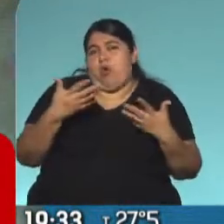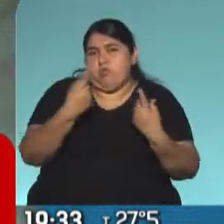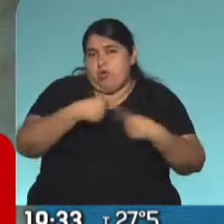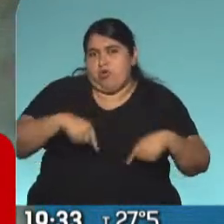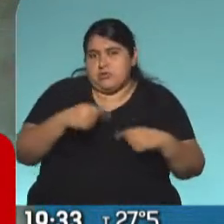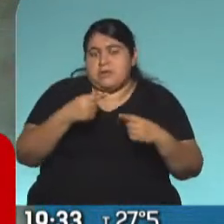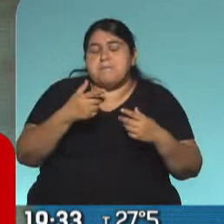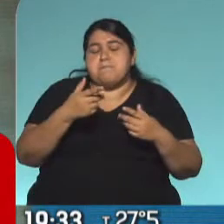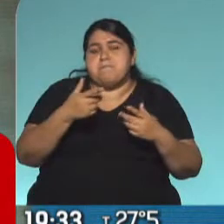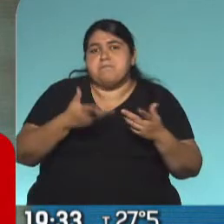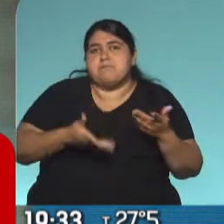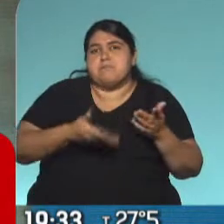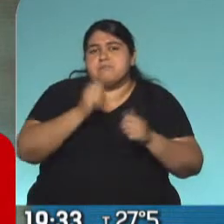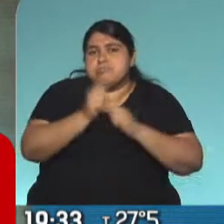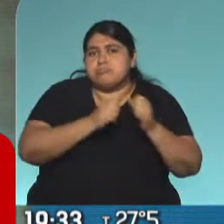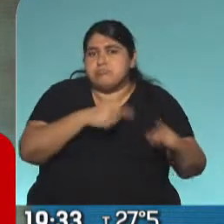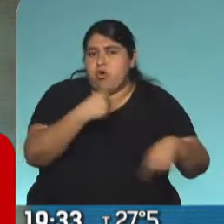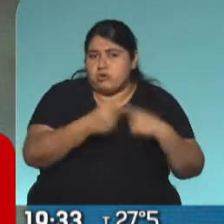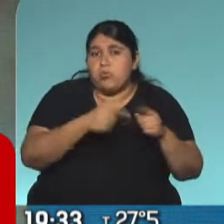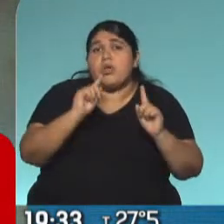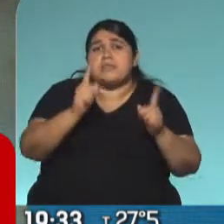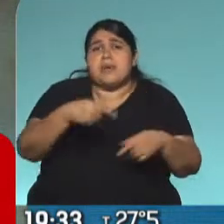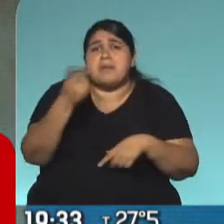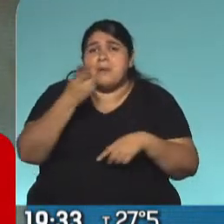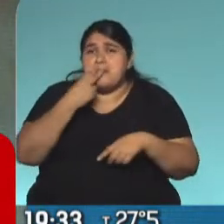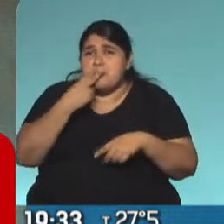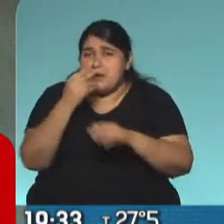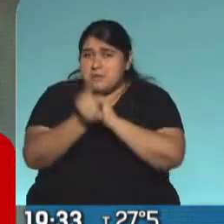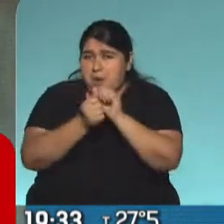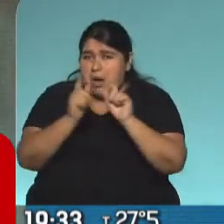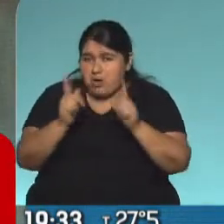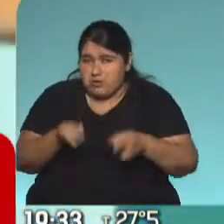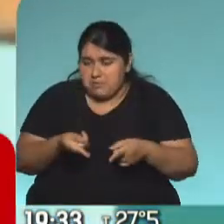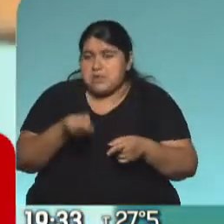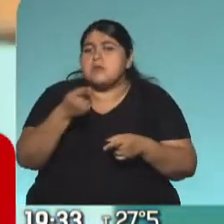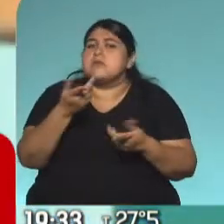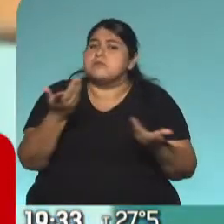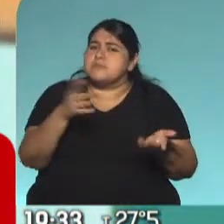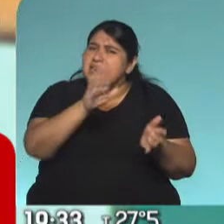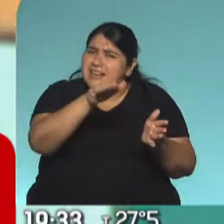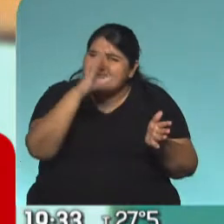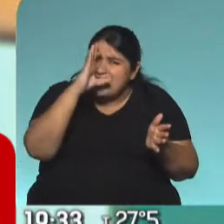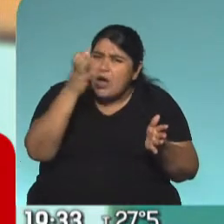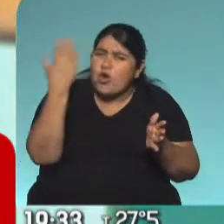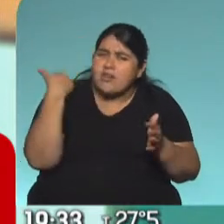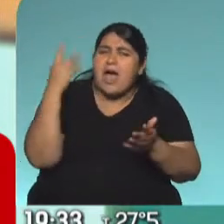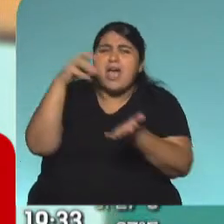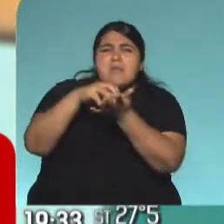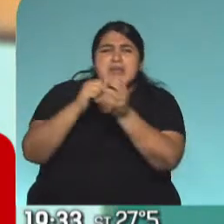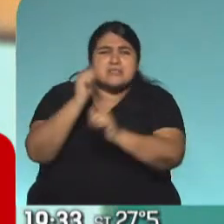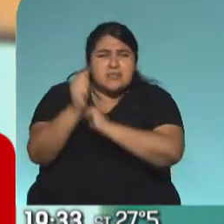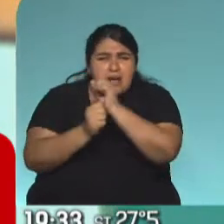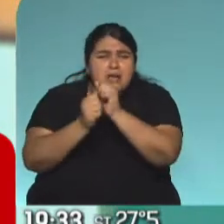ha dejado de producir. Y también con el tabaco. Ajá. La producción de tabaco en diciembre ha crecido también particularmente. ¿Te acordás que las tabacaleras habían dejado